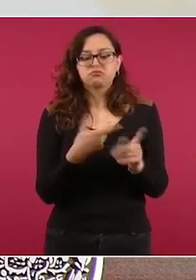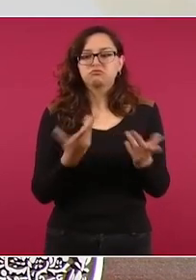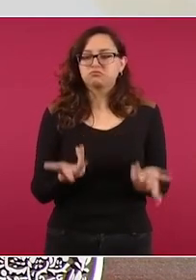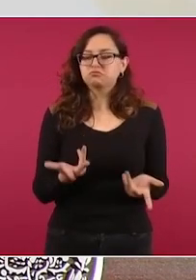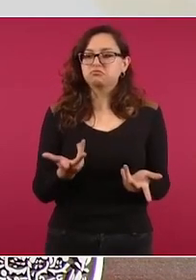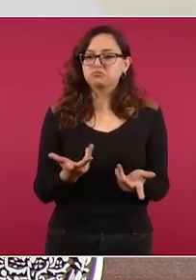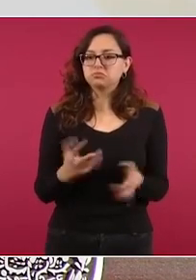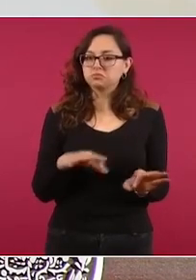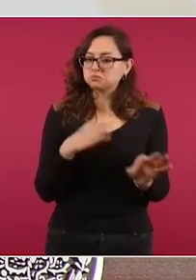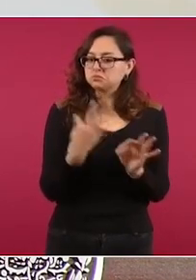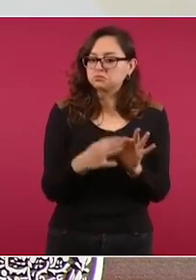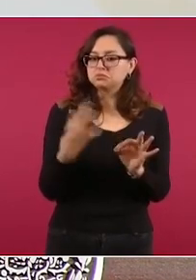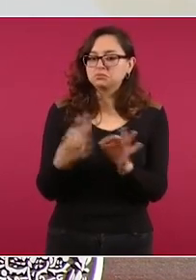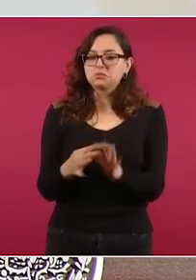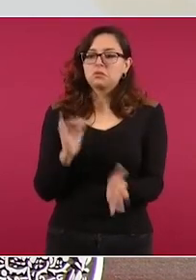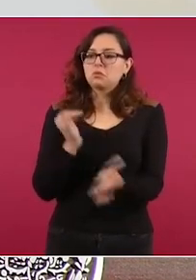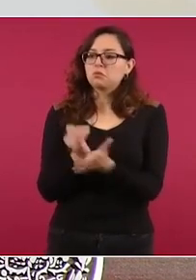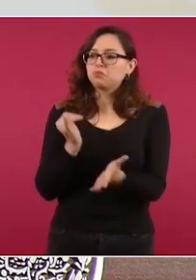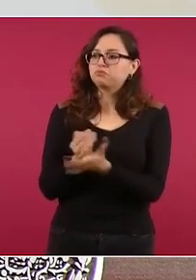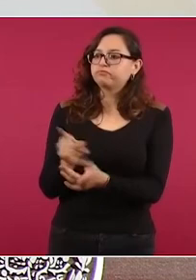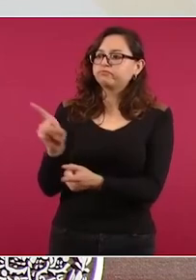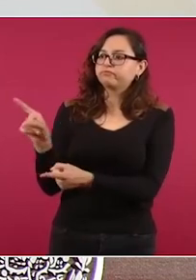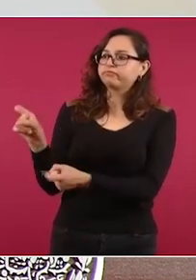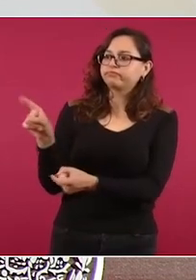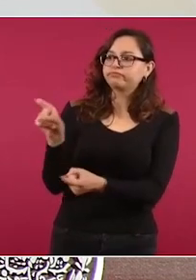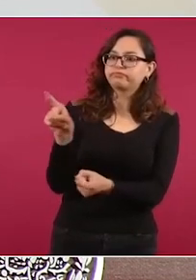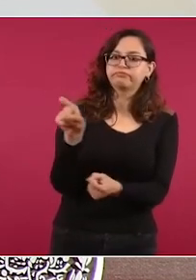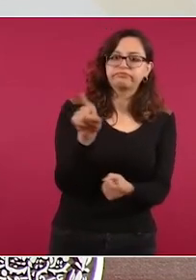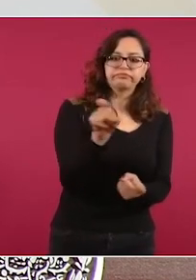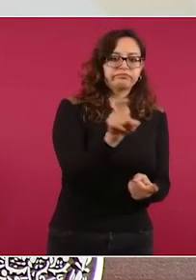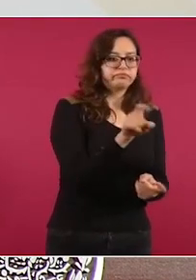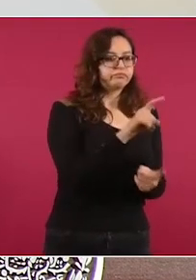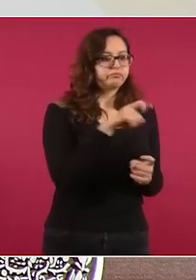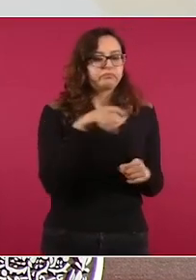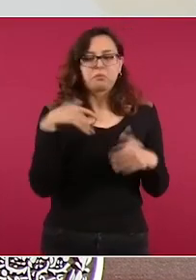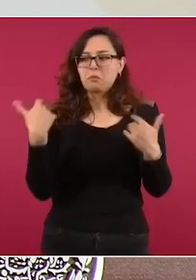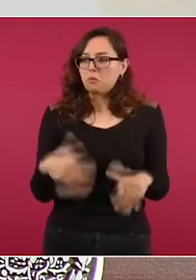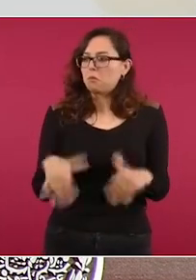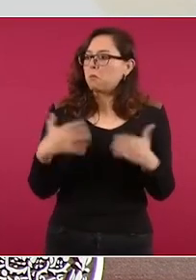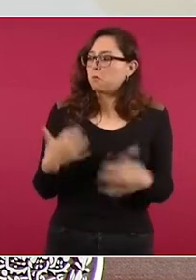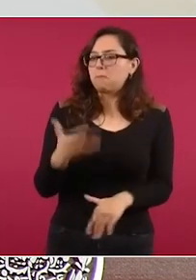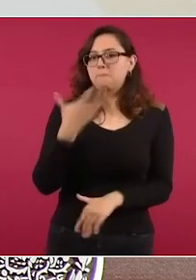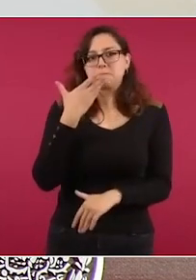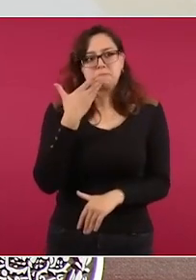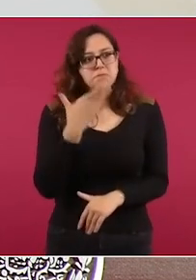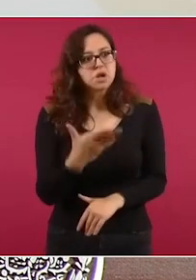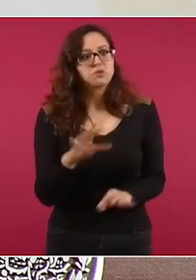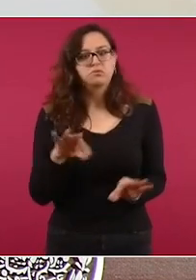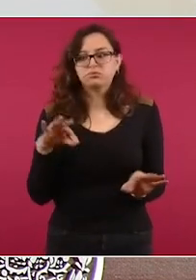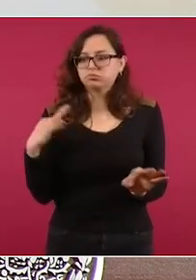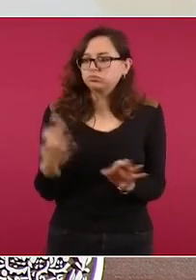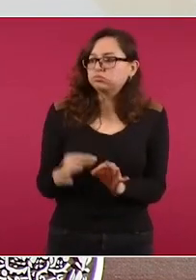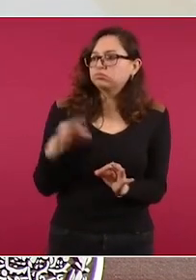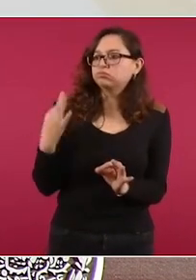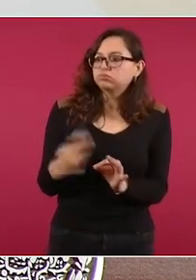disminuido la recaudación. Yo creo que lo que cuentan son los